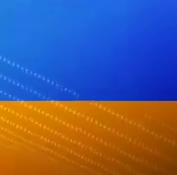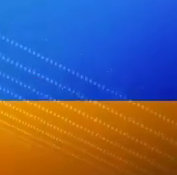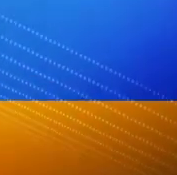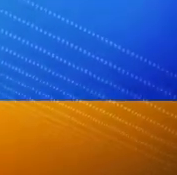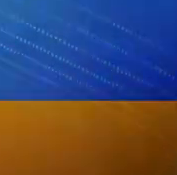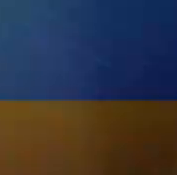está